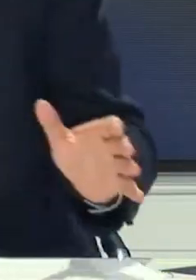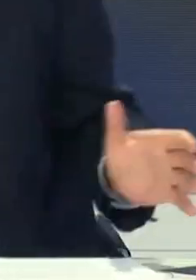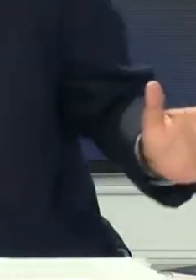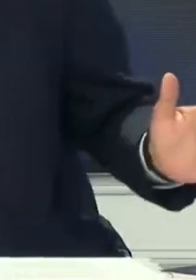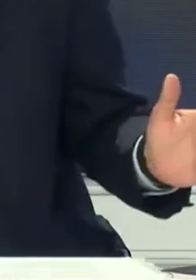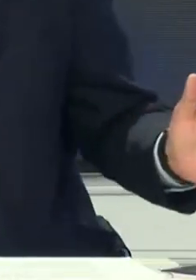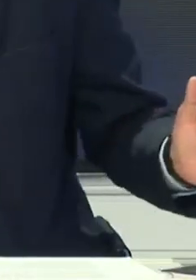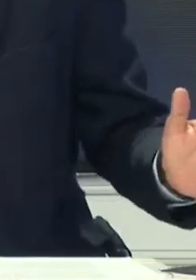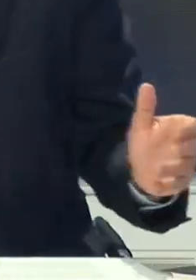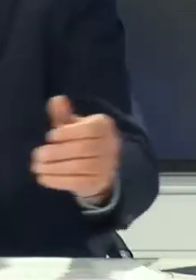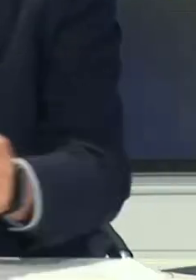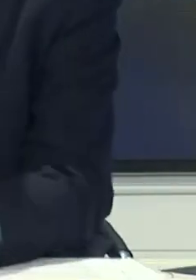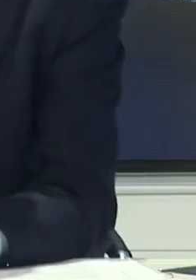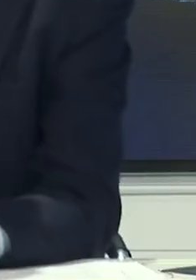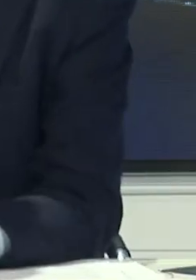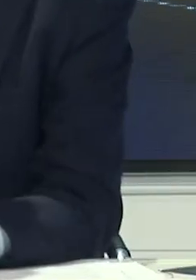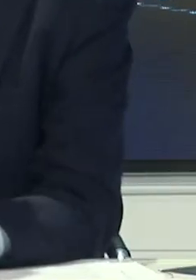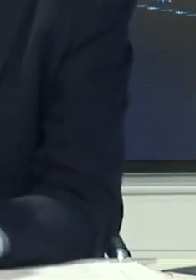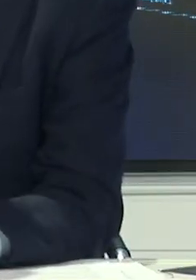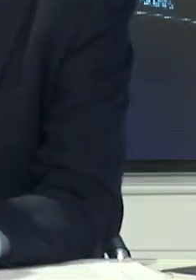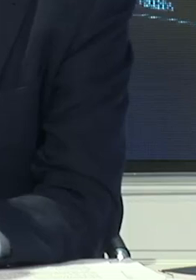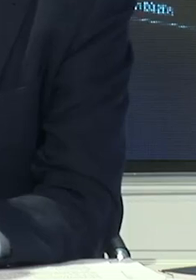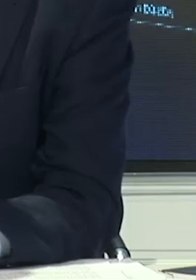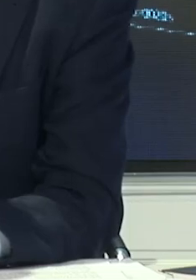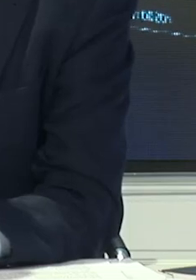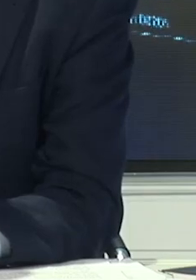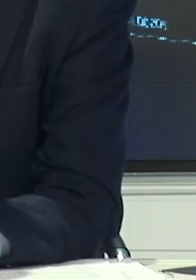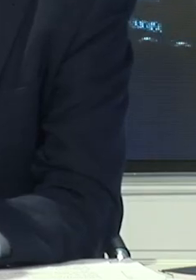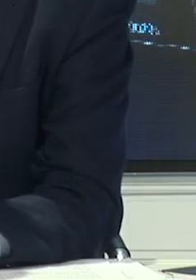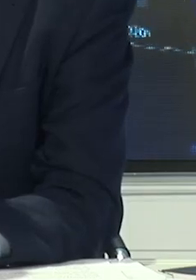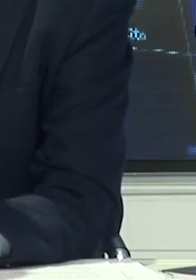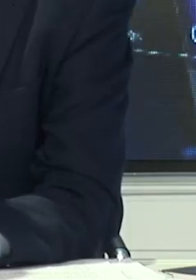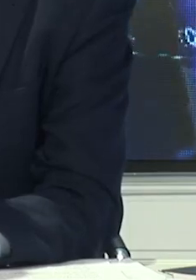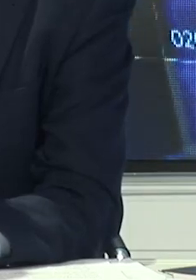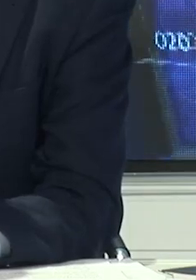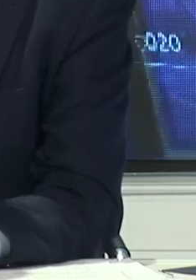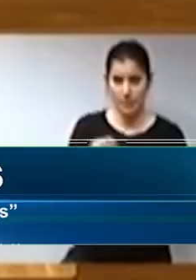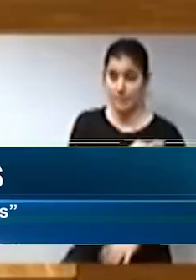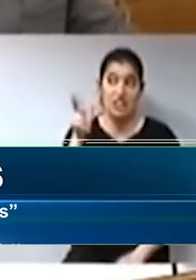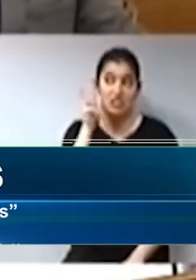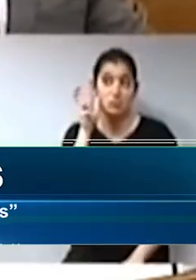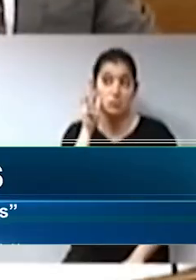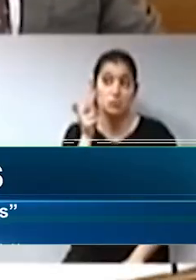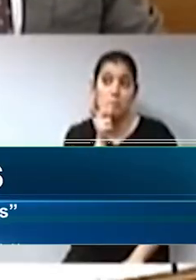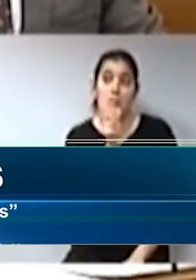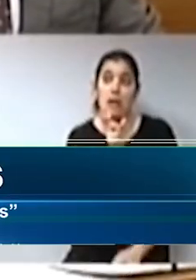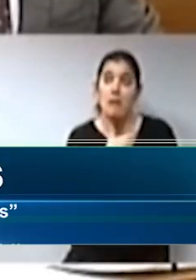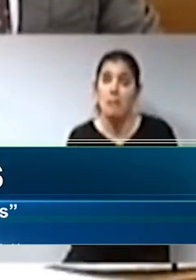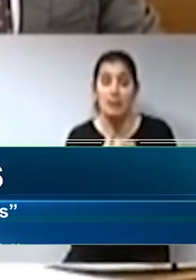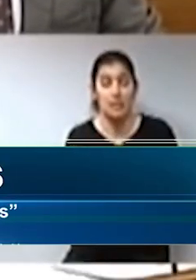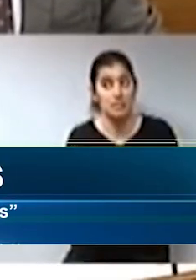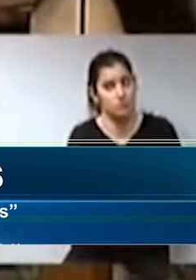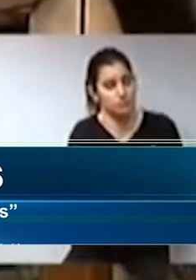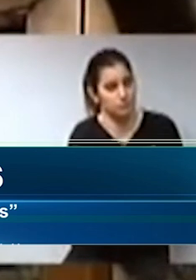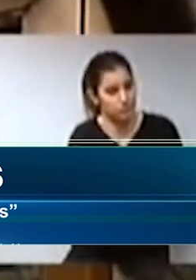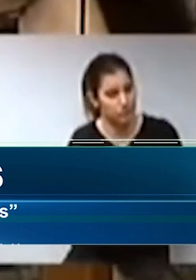y hay que ir a elecciones, ¿no? Claro, el problema, eso sería las elecciones sería la solución en la Generalitat, pero ojo